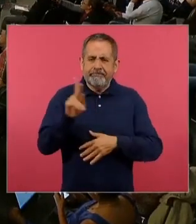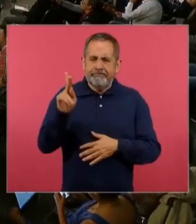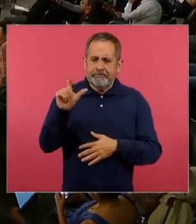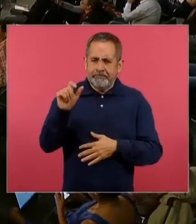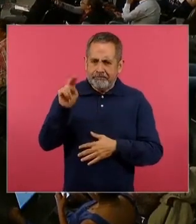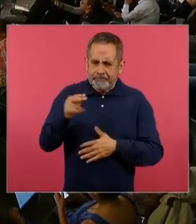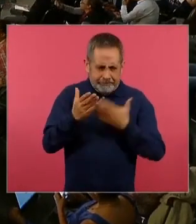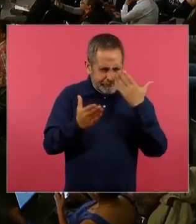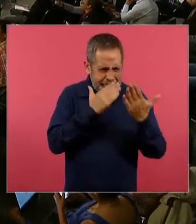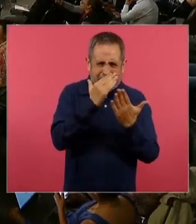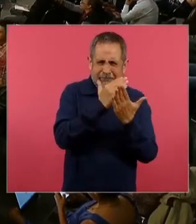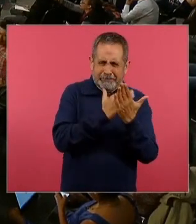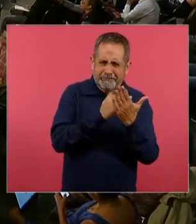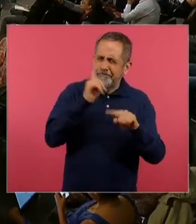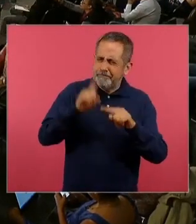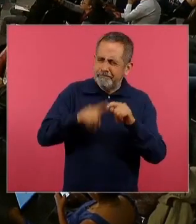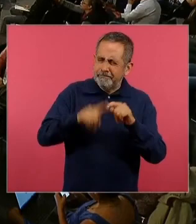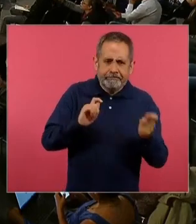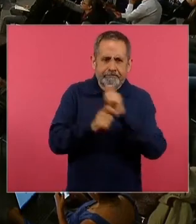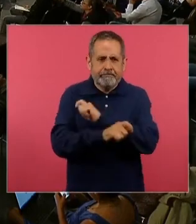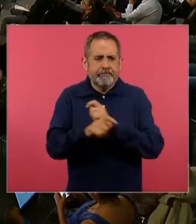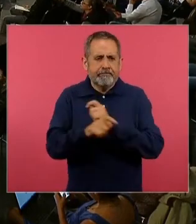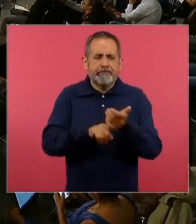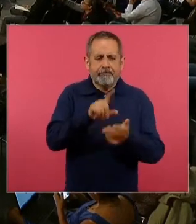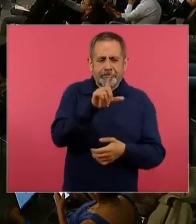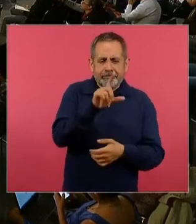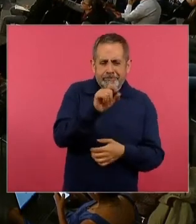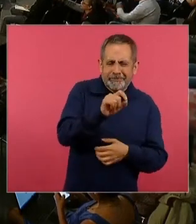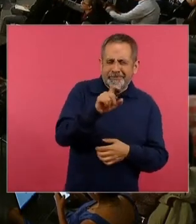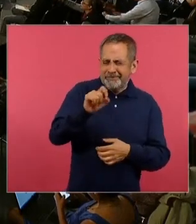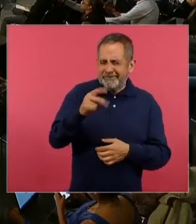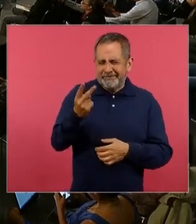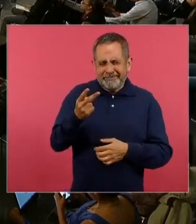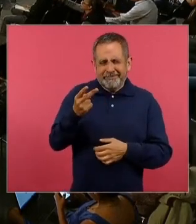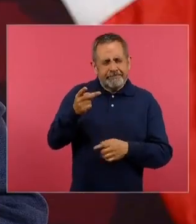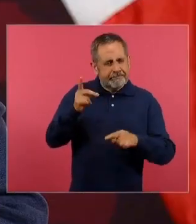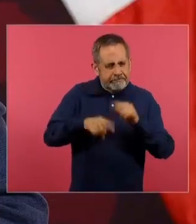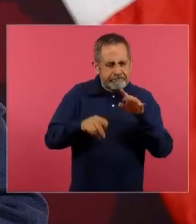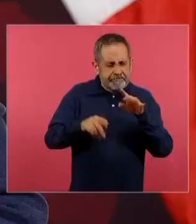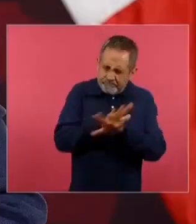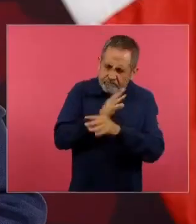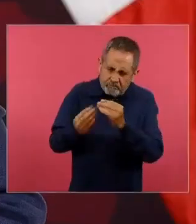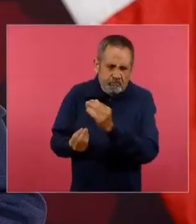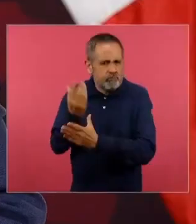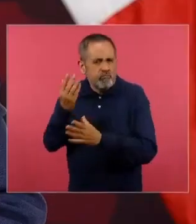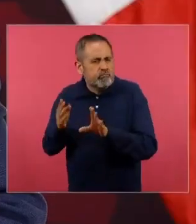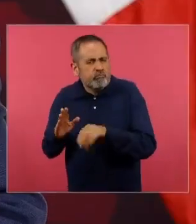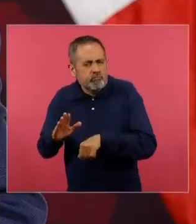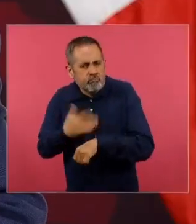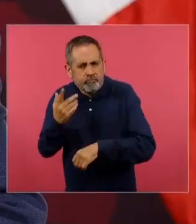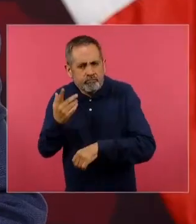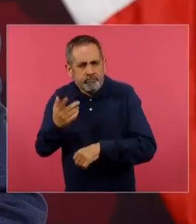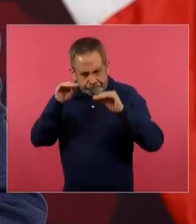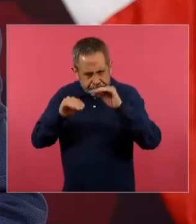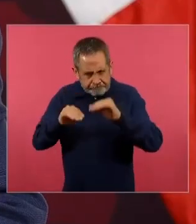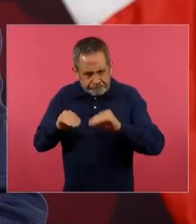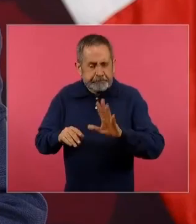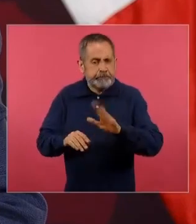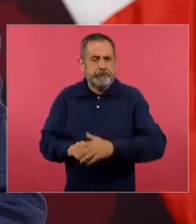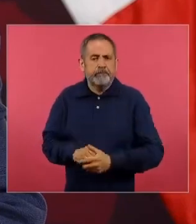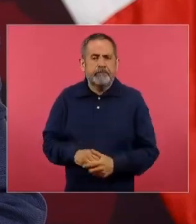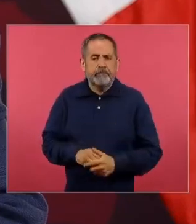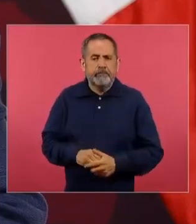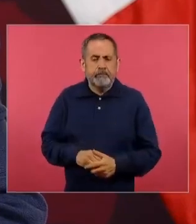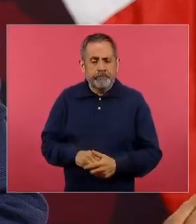estudios, la reforma que se llama 2022, y qué elementos contiene. Yo diría que